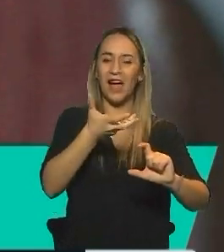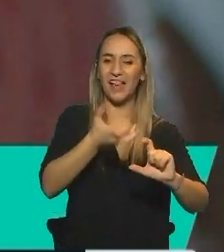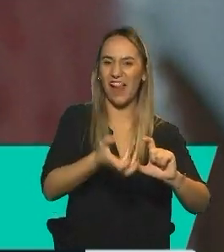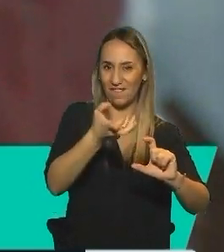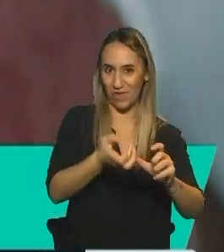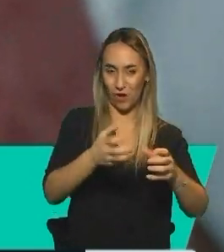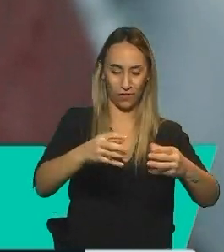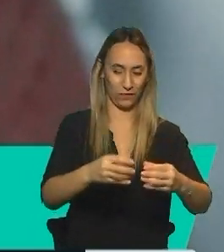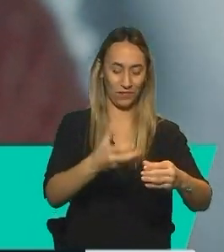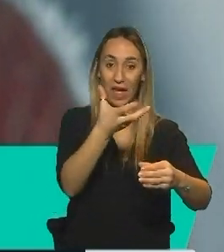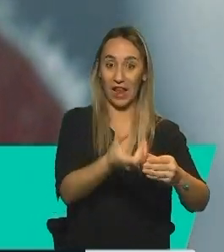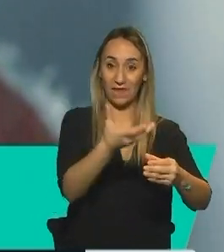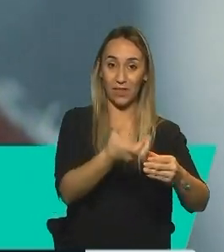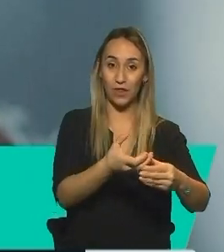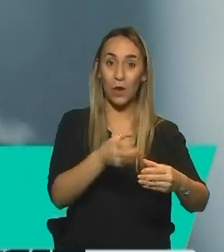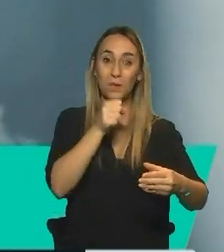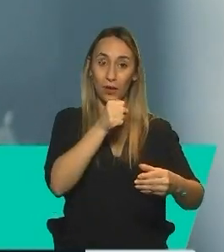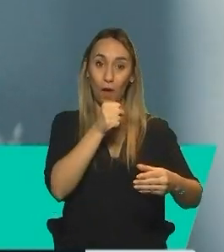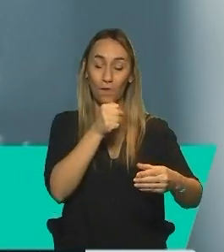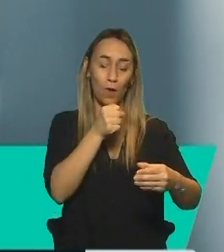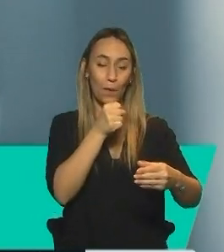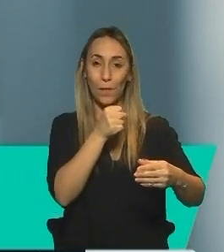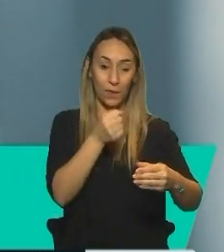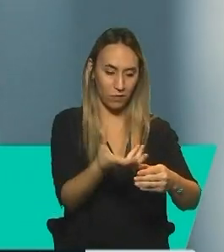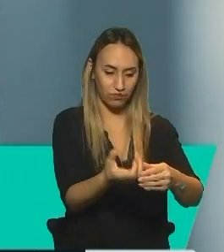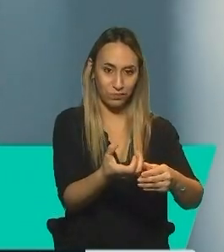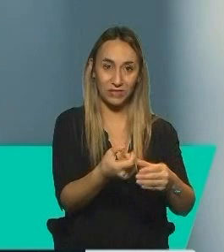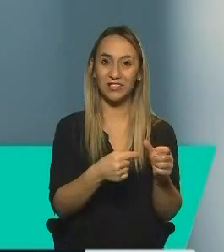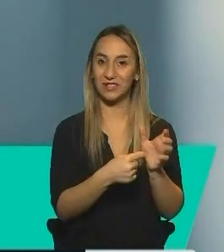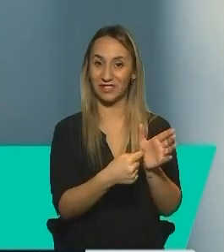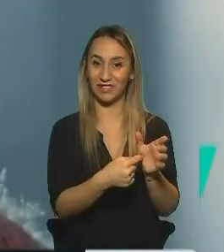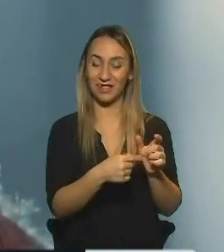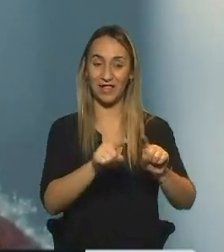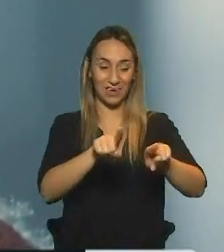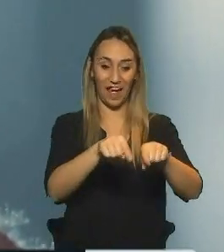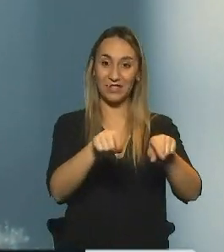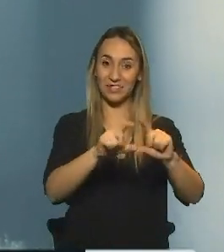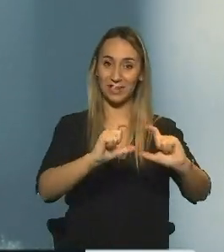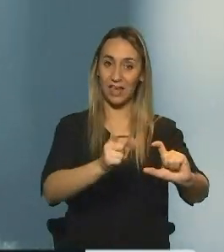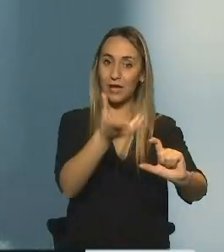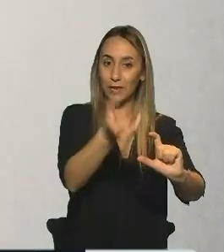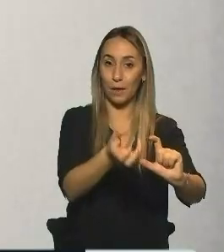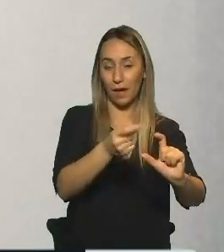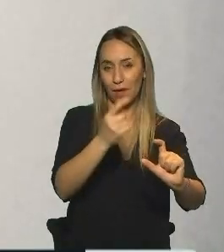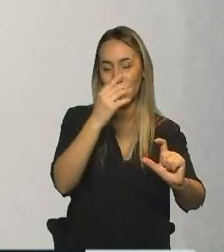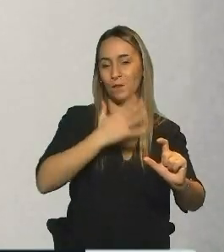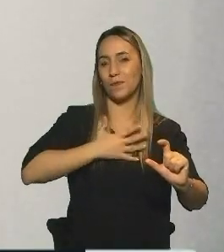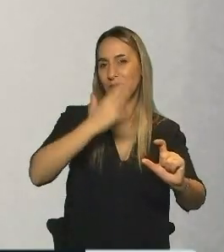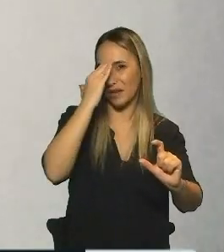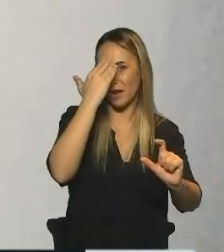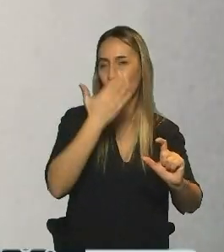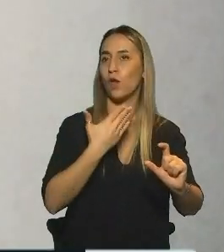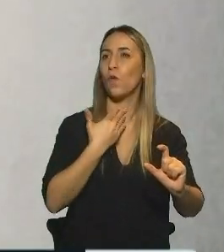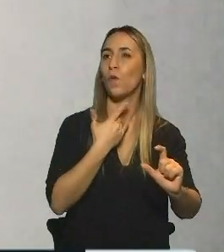micrófono y aquí está esta cinta donde está grabada y donde quedó el recuerdo de su voz y de